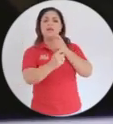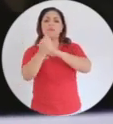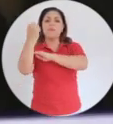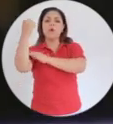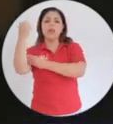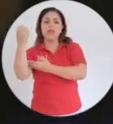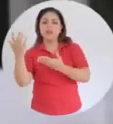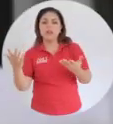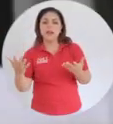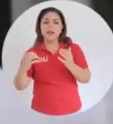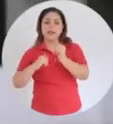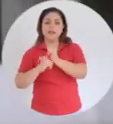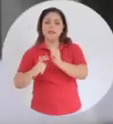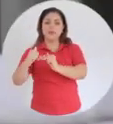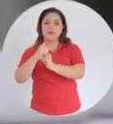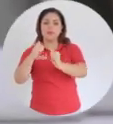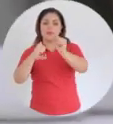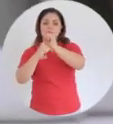de la estructura social.